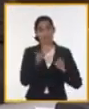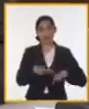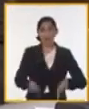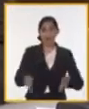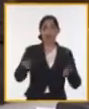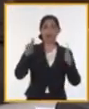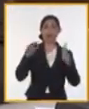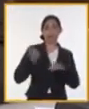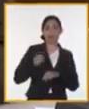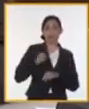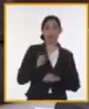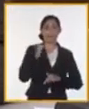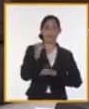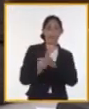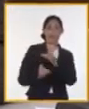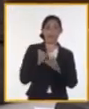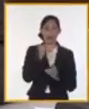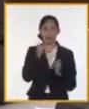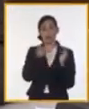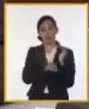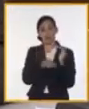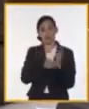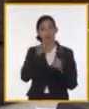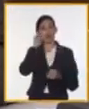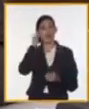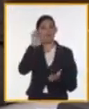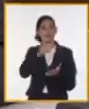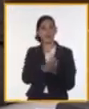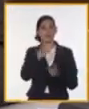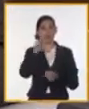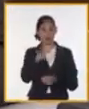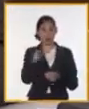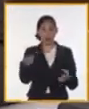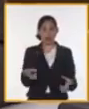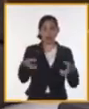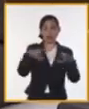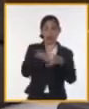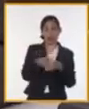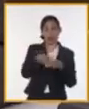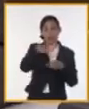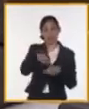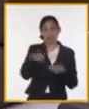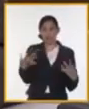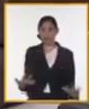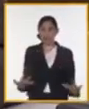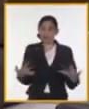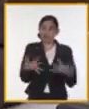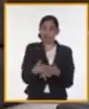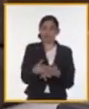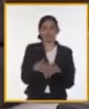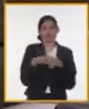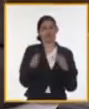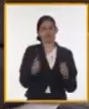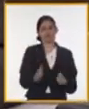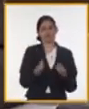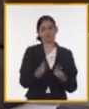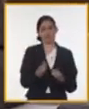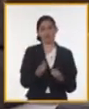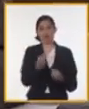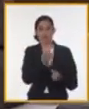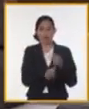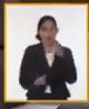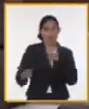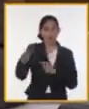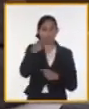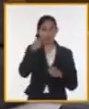proceso de fortalecimiento de la Federación de Mujeres Cubanas, que está muy vinculado también al propósito de lograrlo en